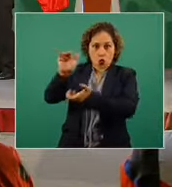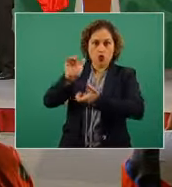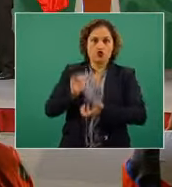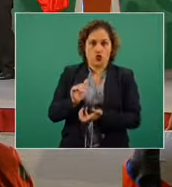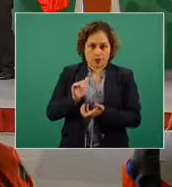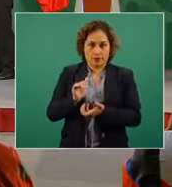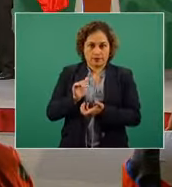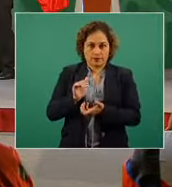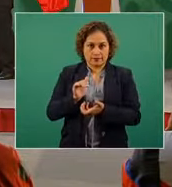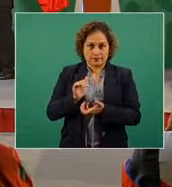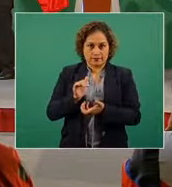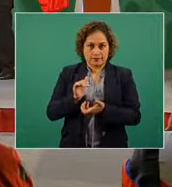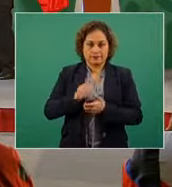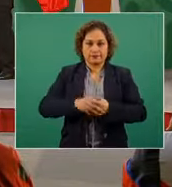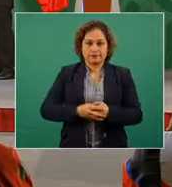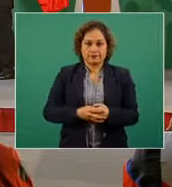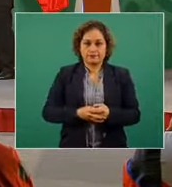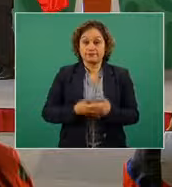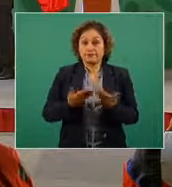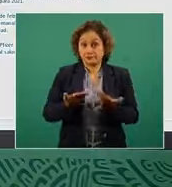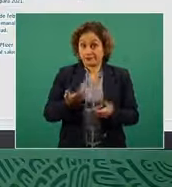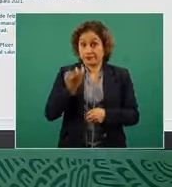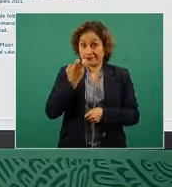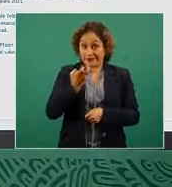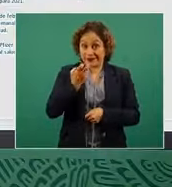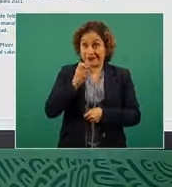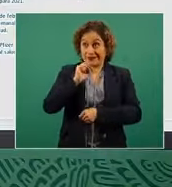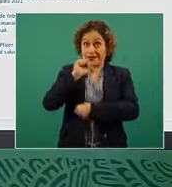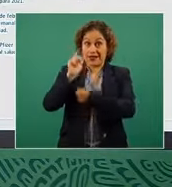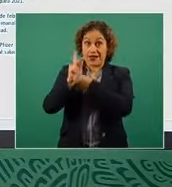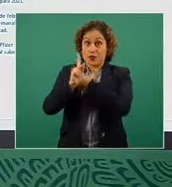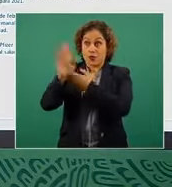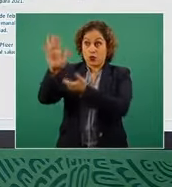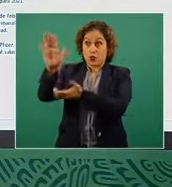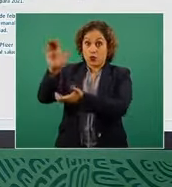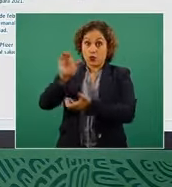Moderna. Esta exportación viene de Bélgica.